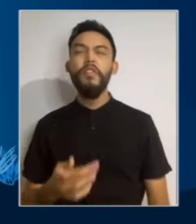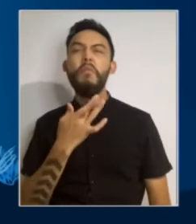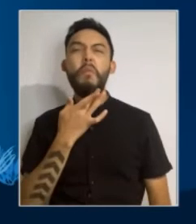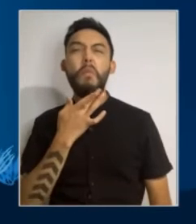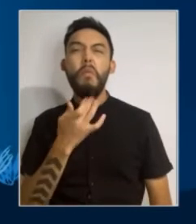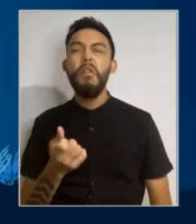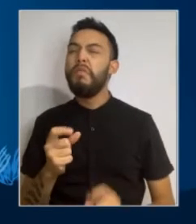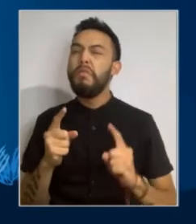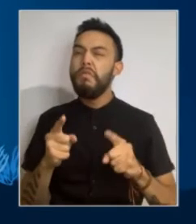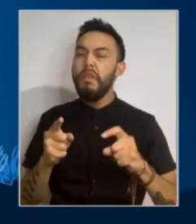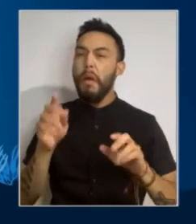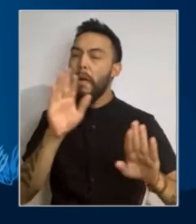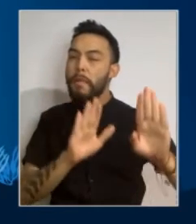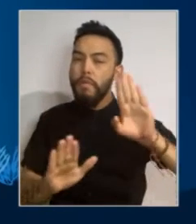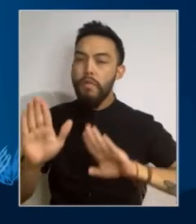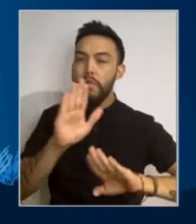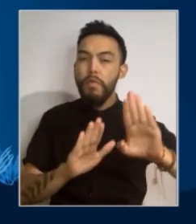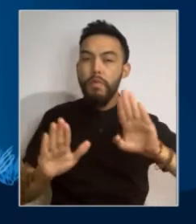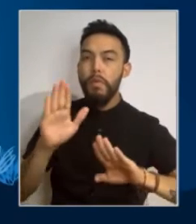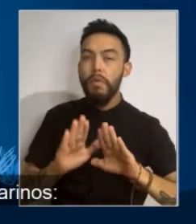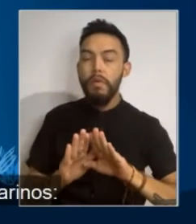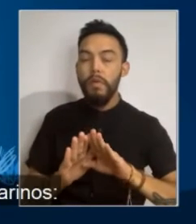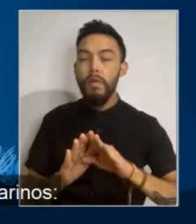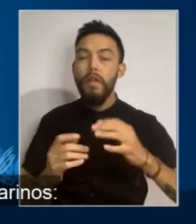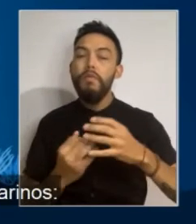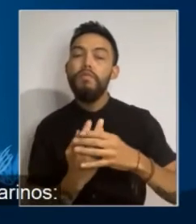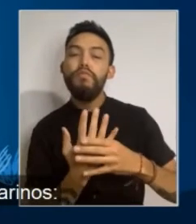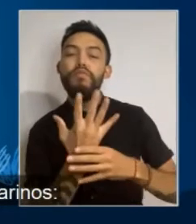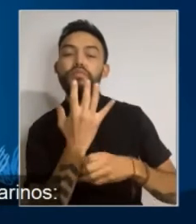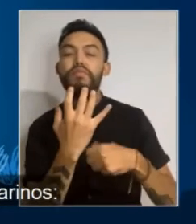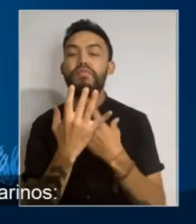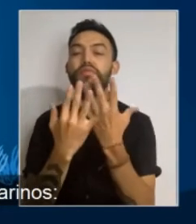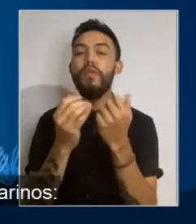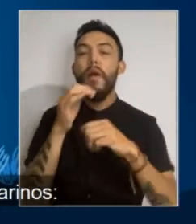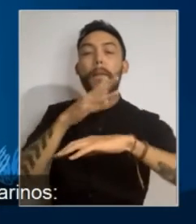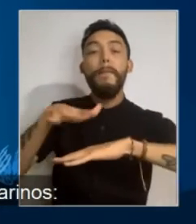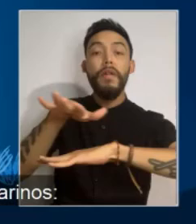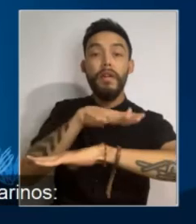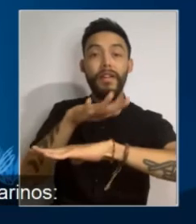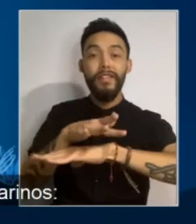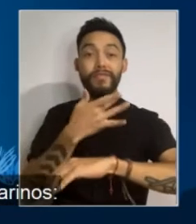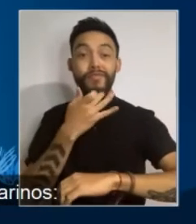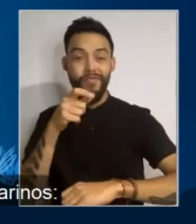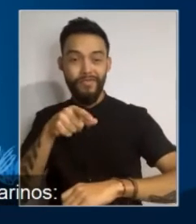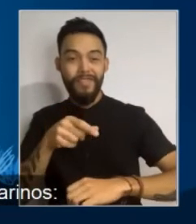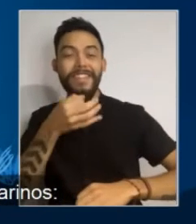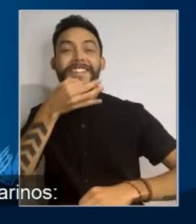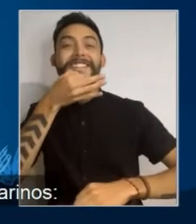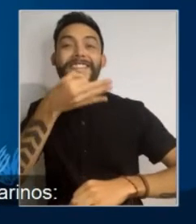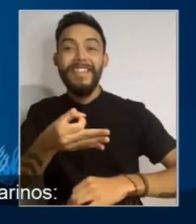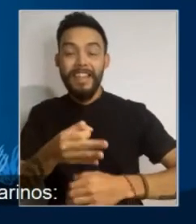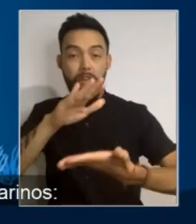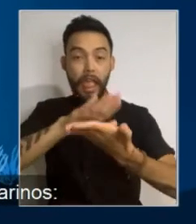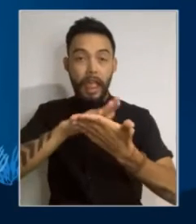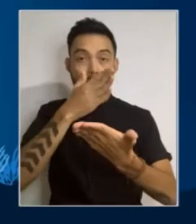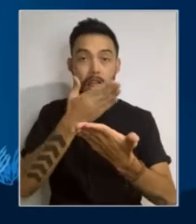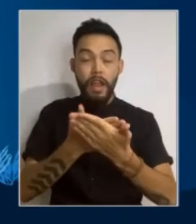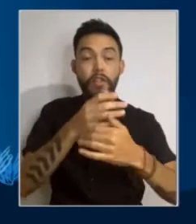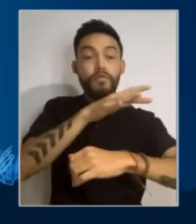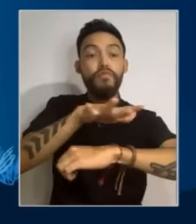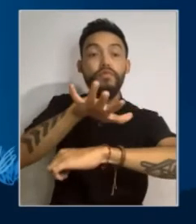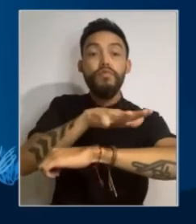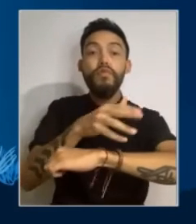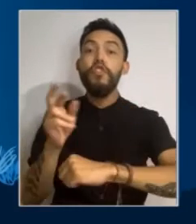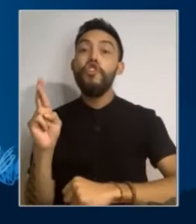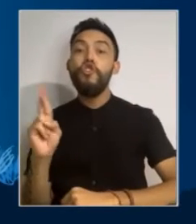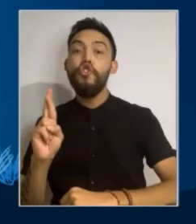¿Por qué debemos proteger las aves marinas? Son importantes indicadores de la salud de los océanos y sus recursos marinos. El